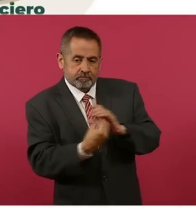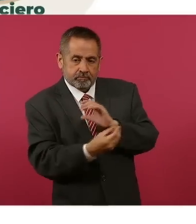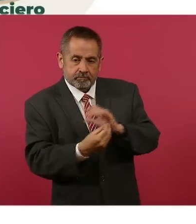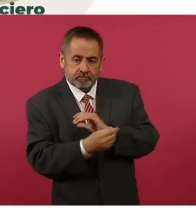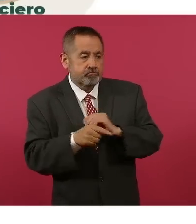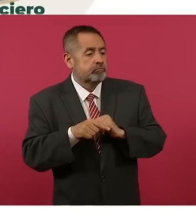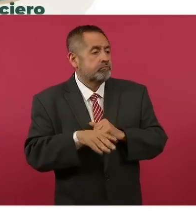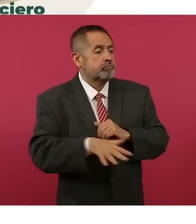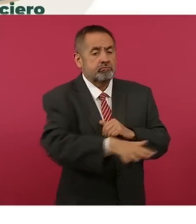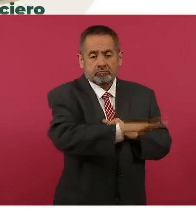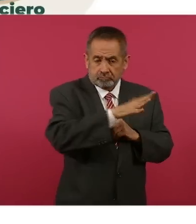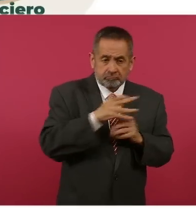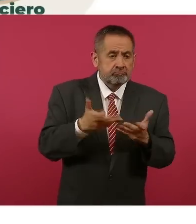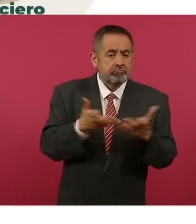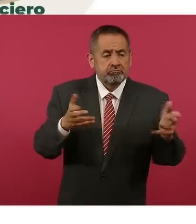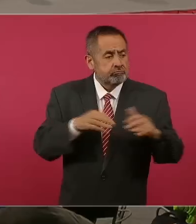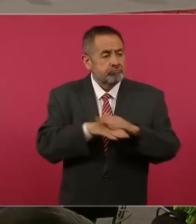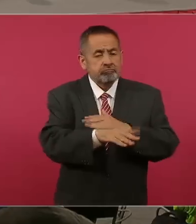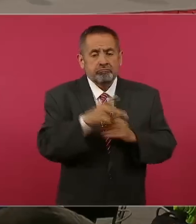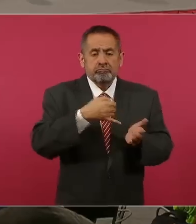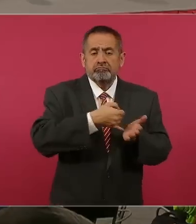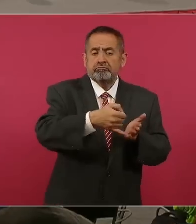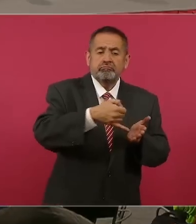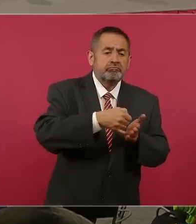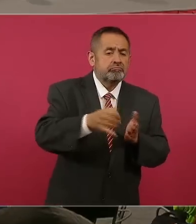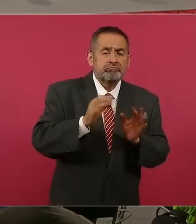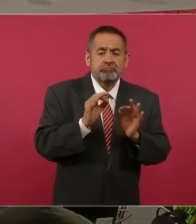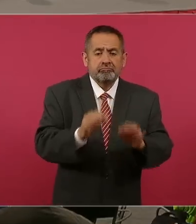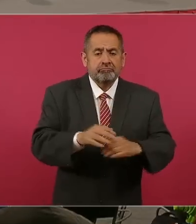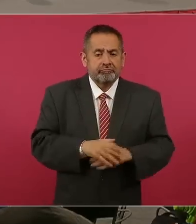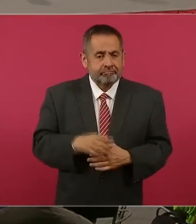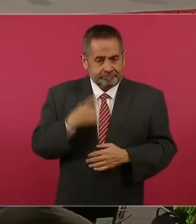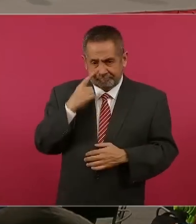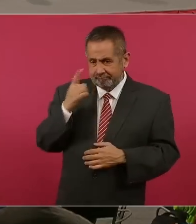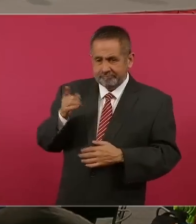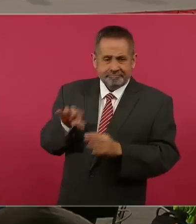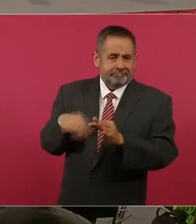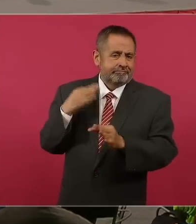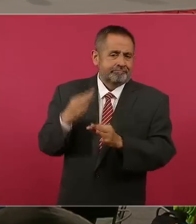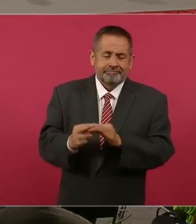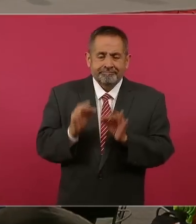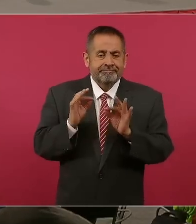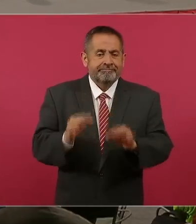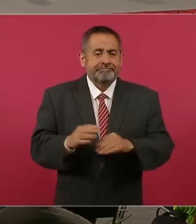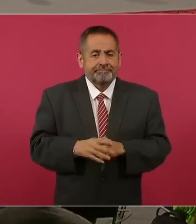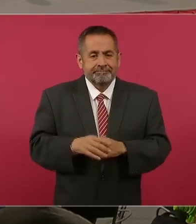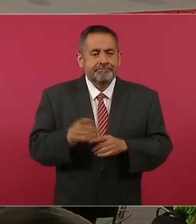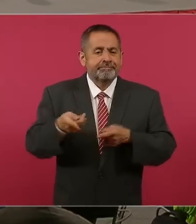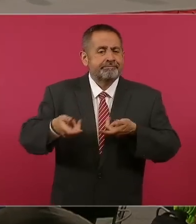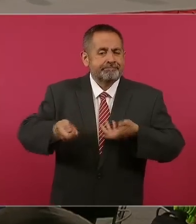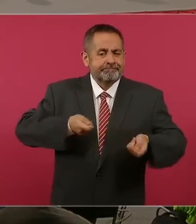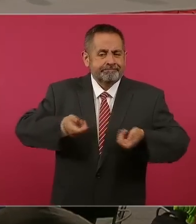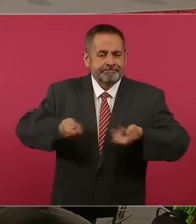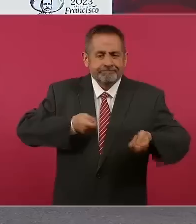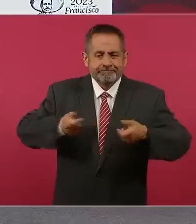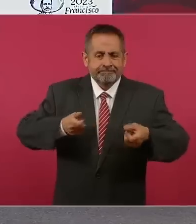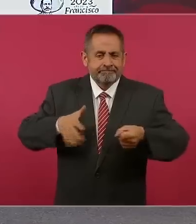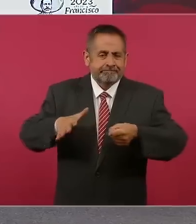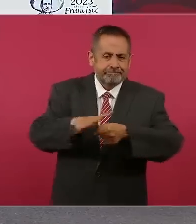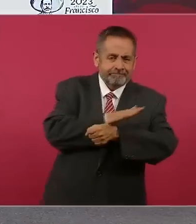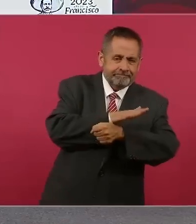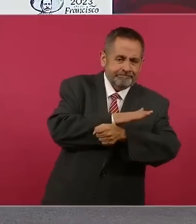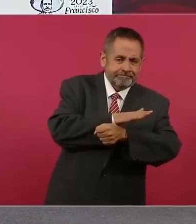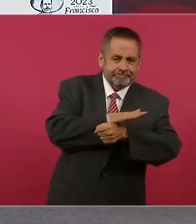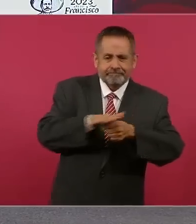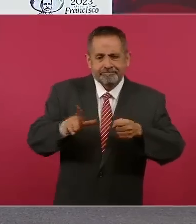uso agrícola a la zona de riego. Aquí se ven ya las tuberías colocadas y algunas de las válvulas principales de 5